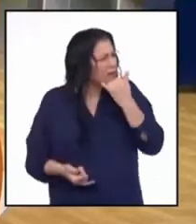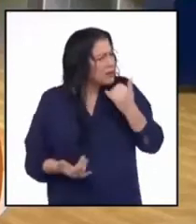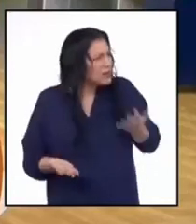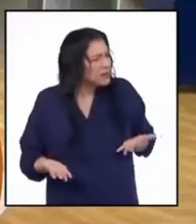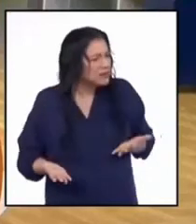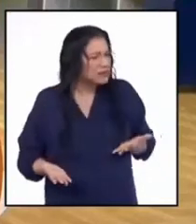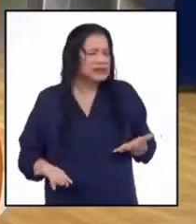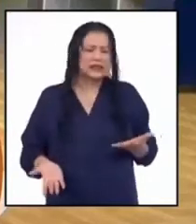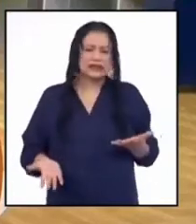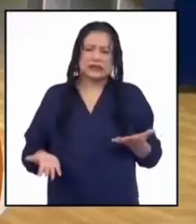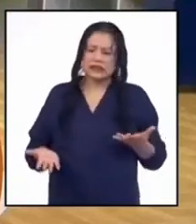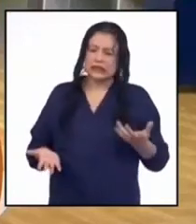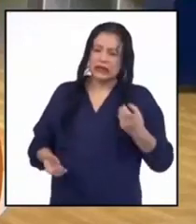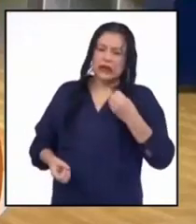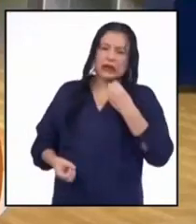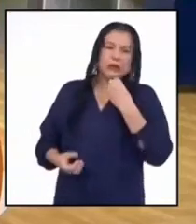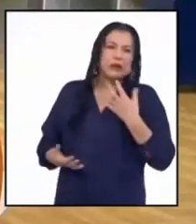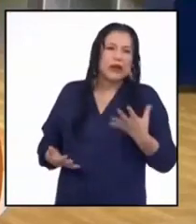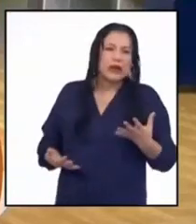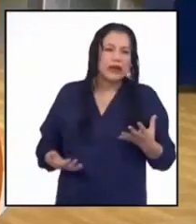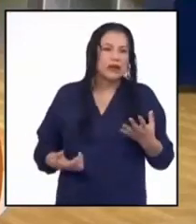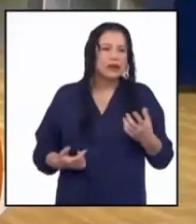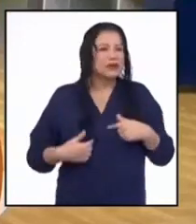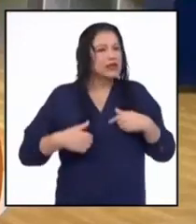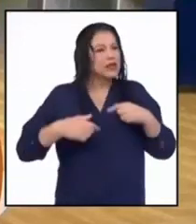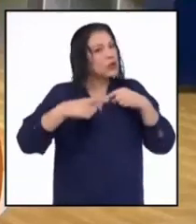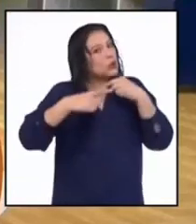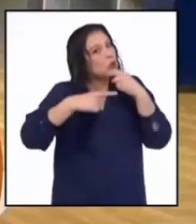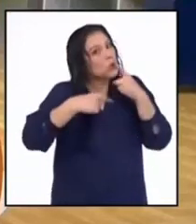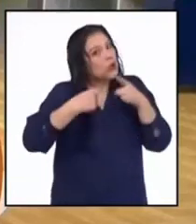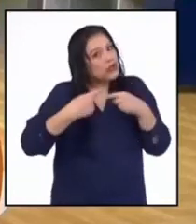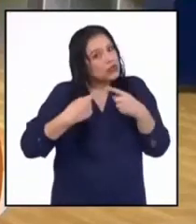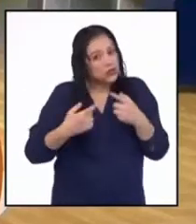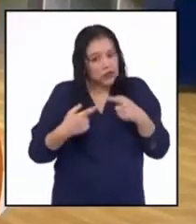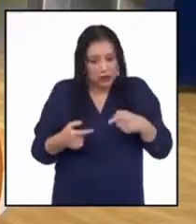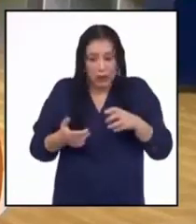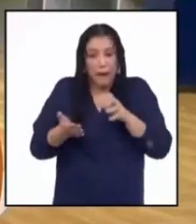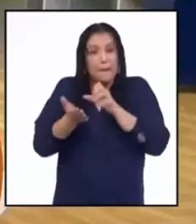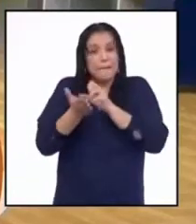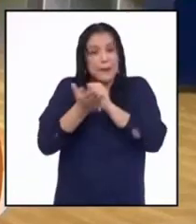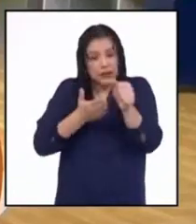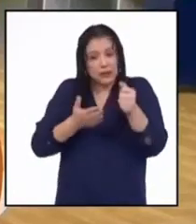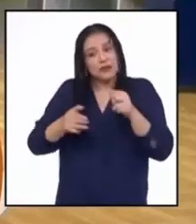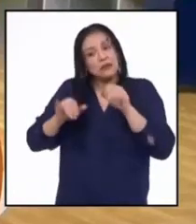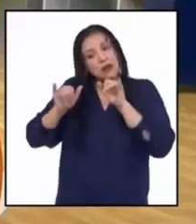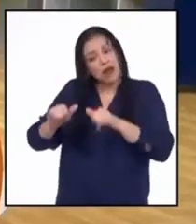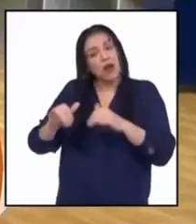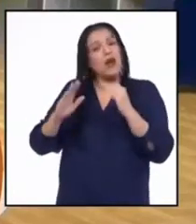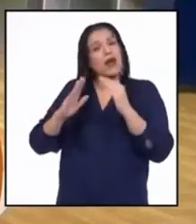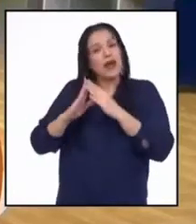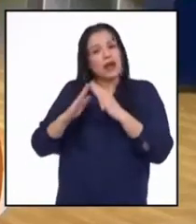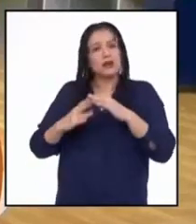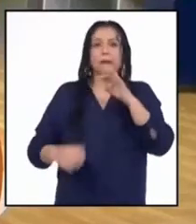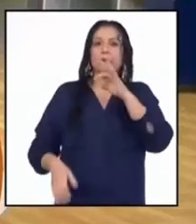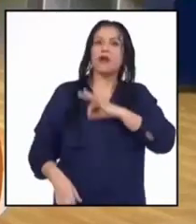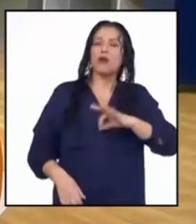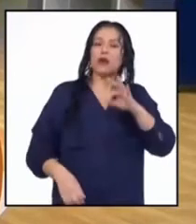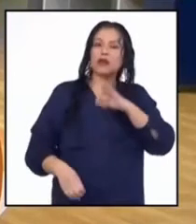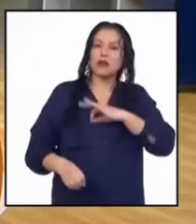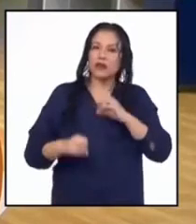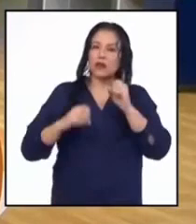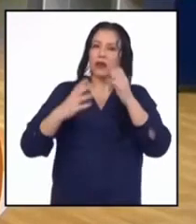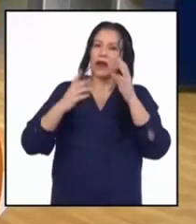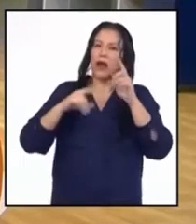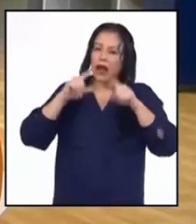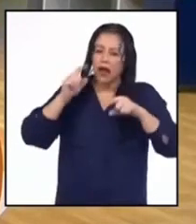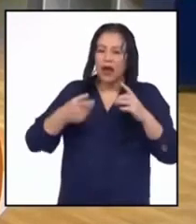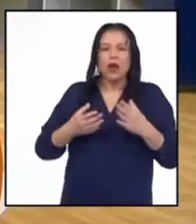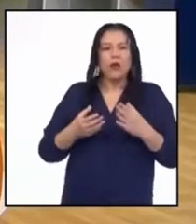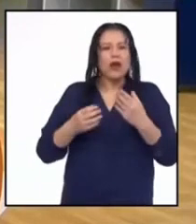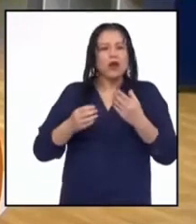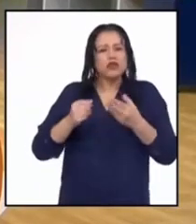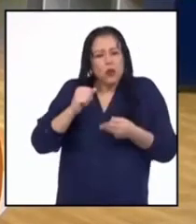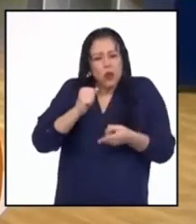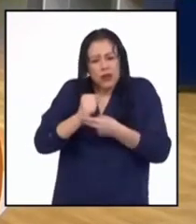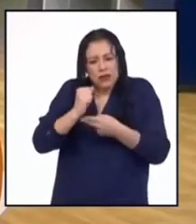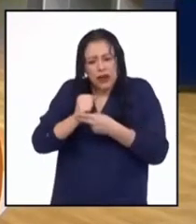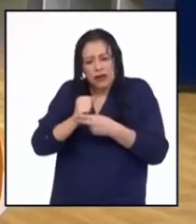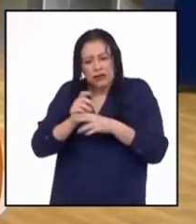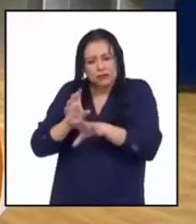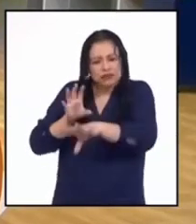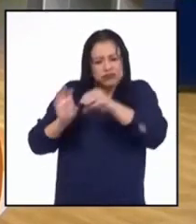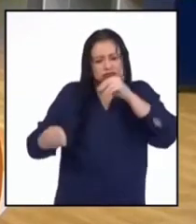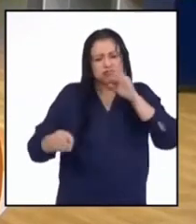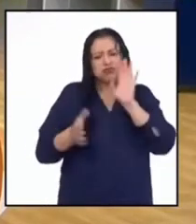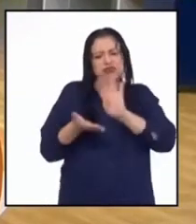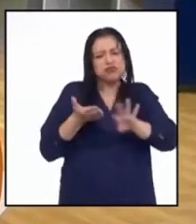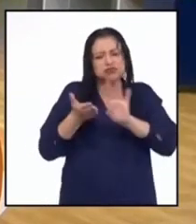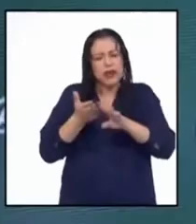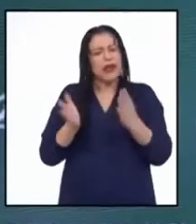Concentración. Bueno, te cuento pues que estos meses en casa he estado aprovechando los días para desempolvar y leer varios libros